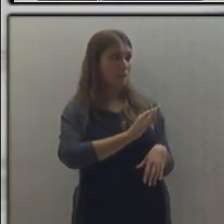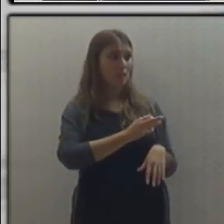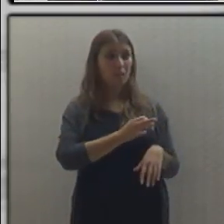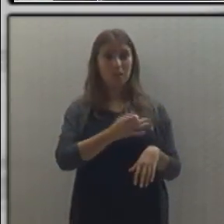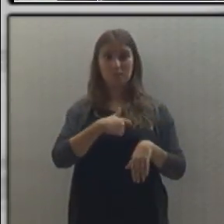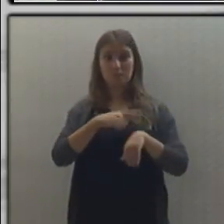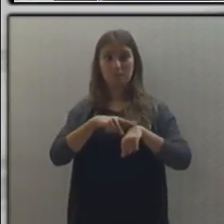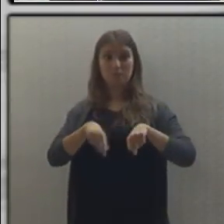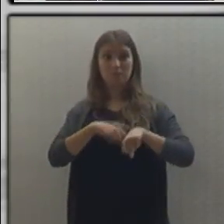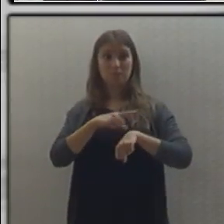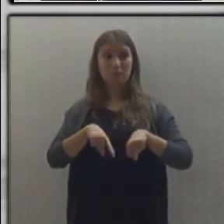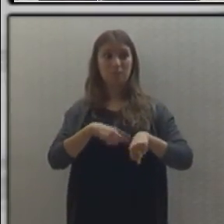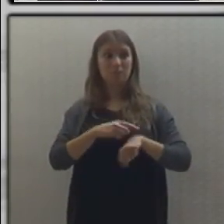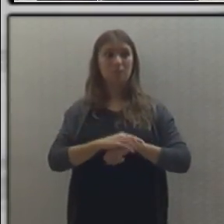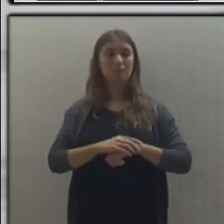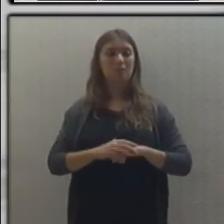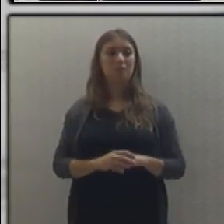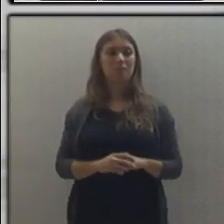Vale.